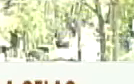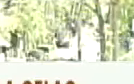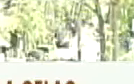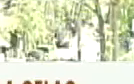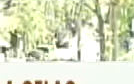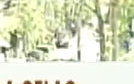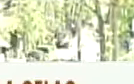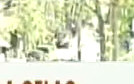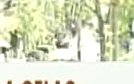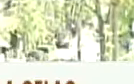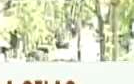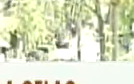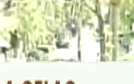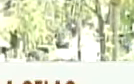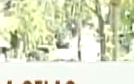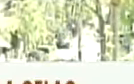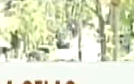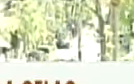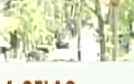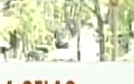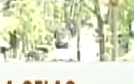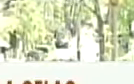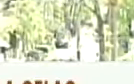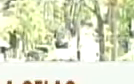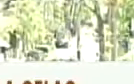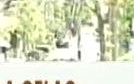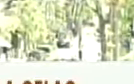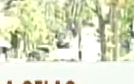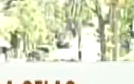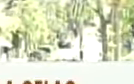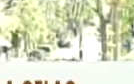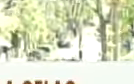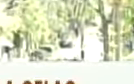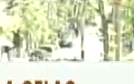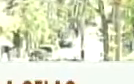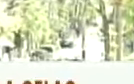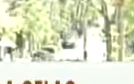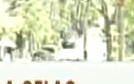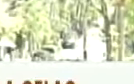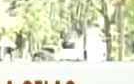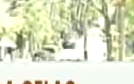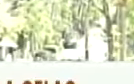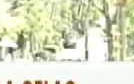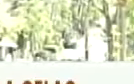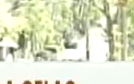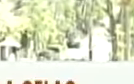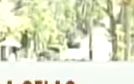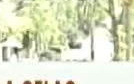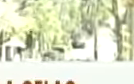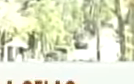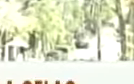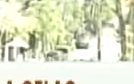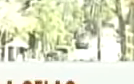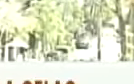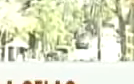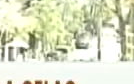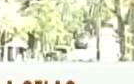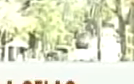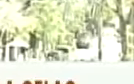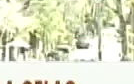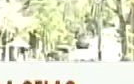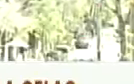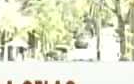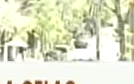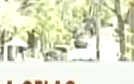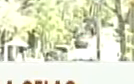Pero precisamente el jefe de Estado ha tenido una amplia agenda. Los medios de comunicación públicos y privados, nacionales e internacionales, lo han esperado acá